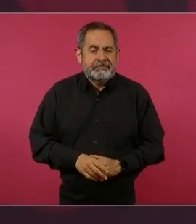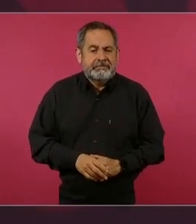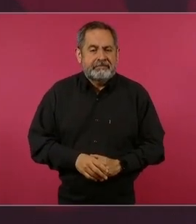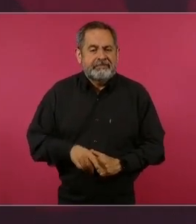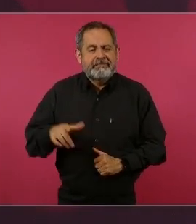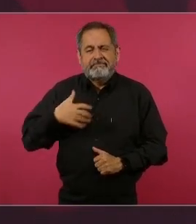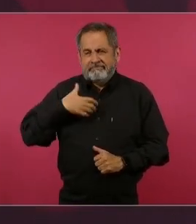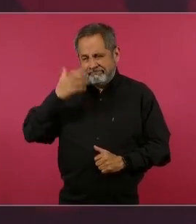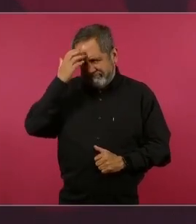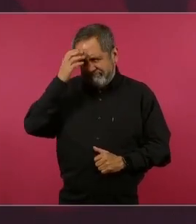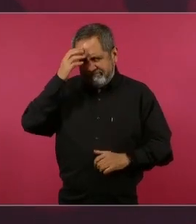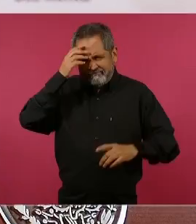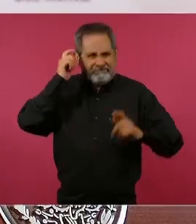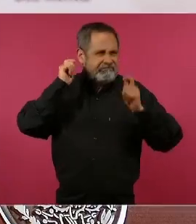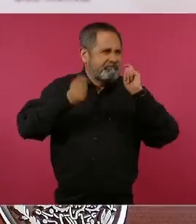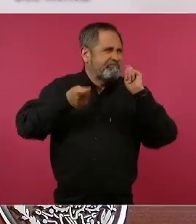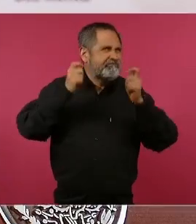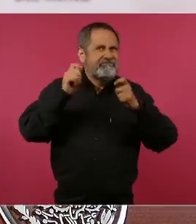conoce